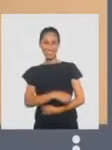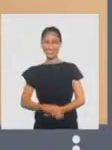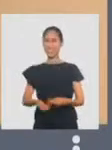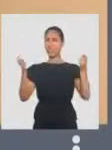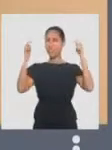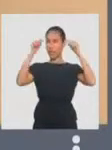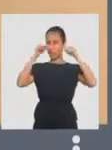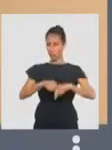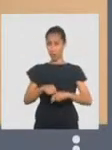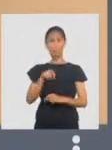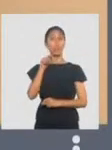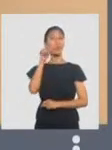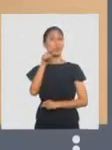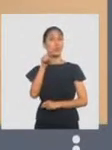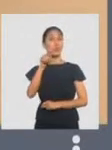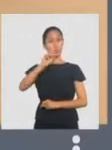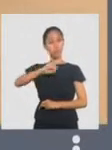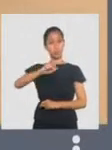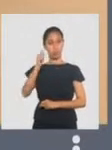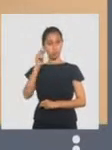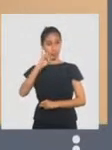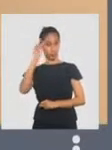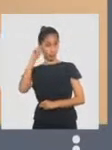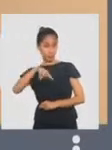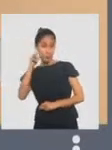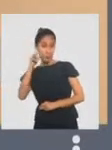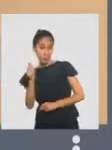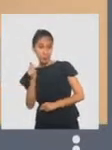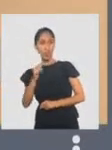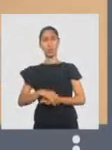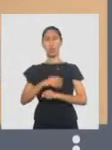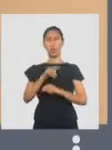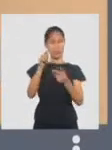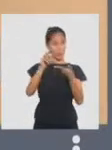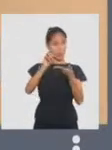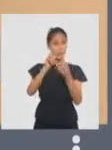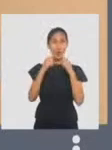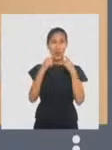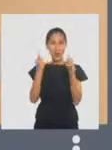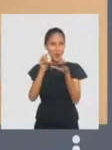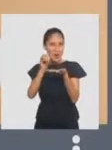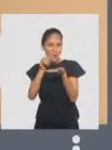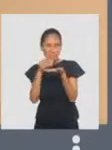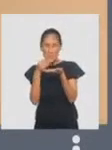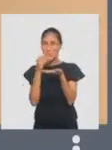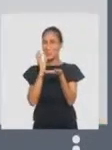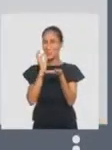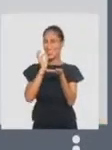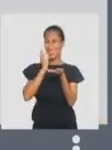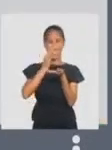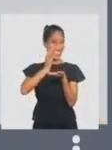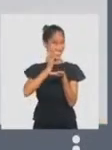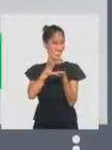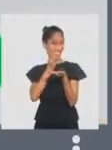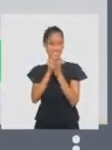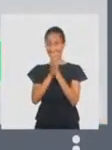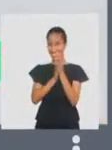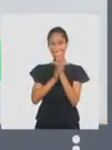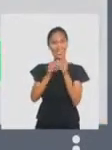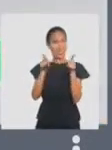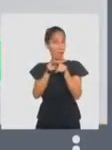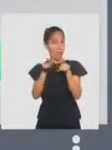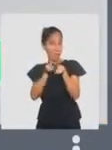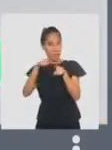Good. Now is your turn, Sarina. They are so tasty and freshly made. They are